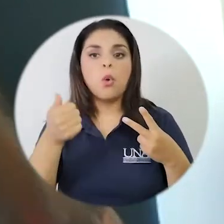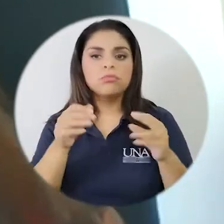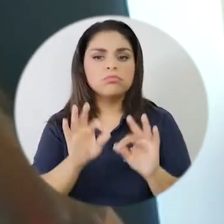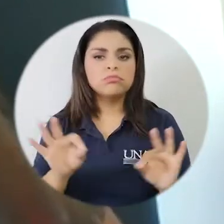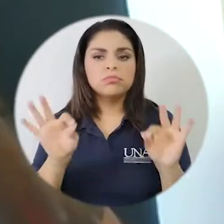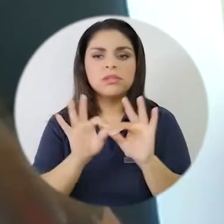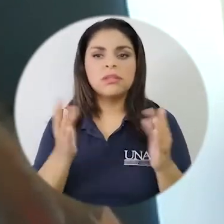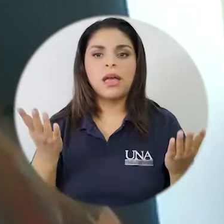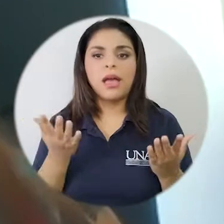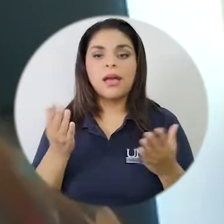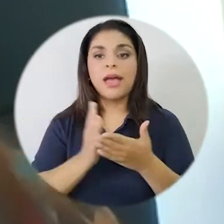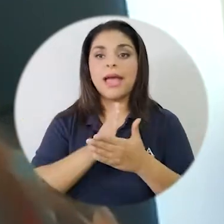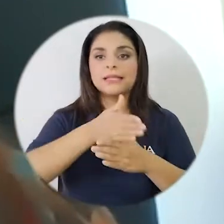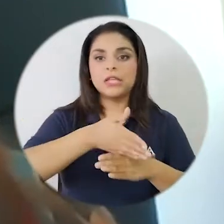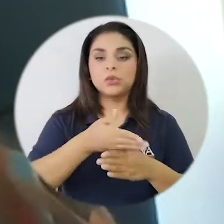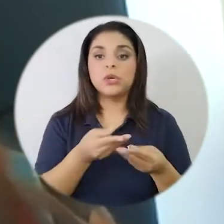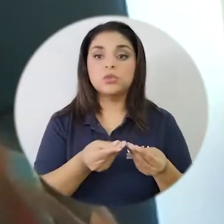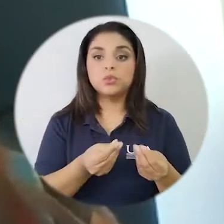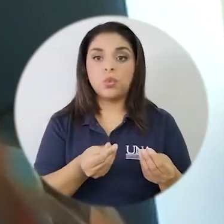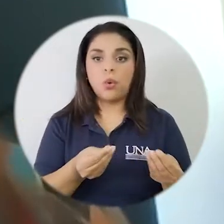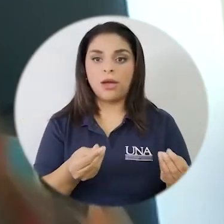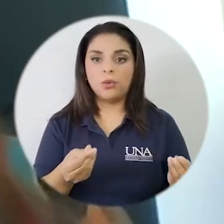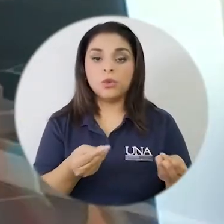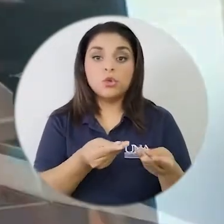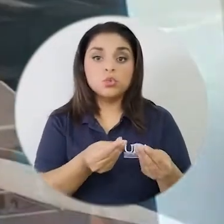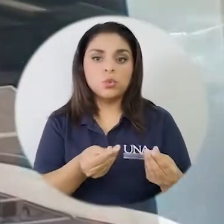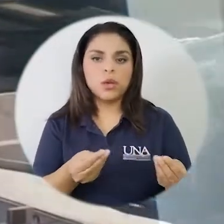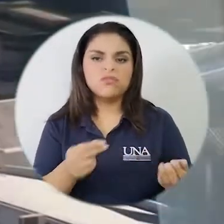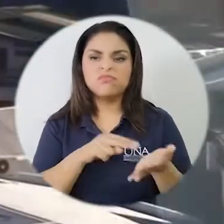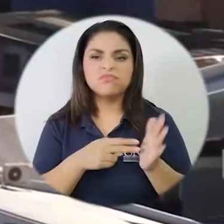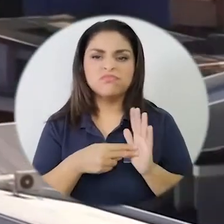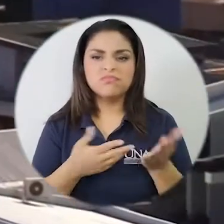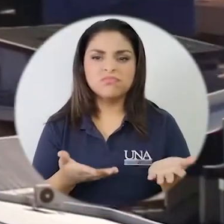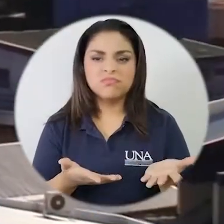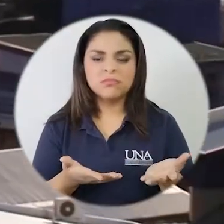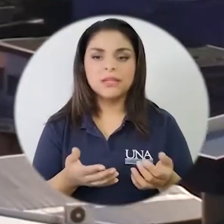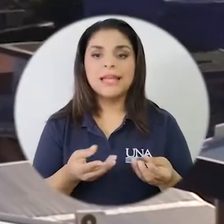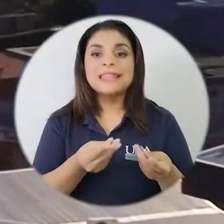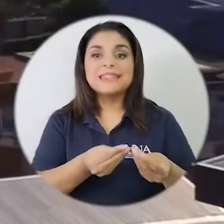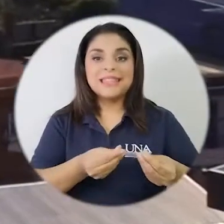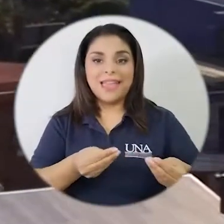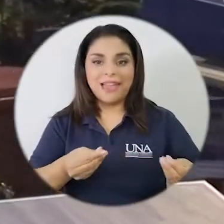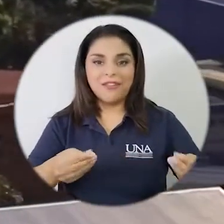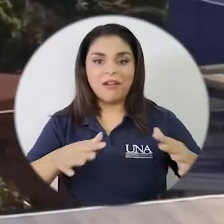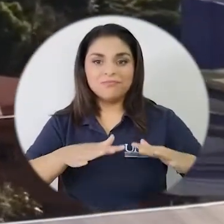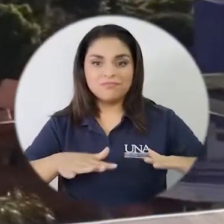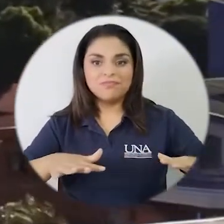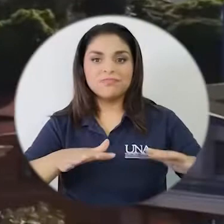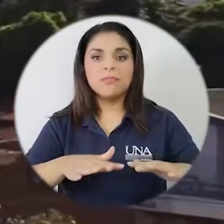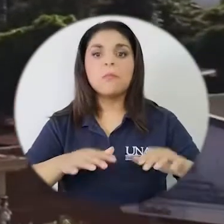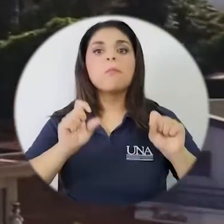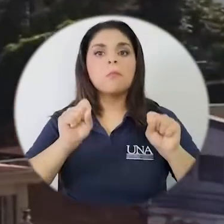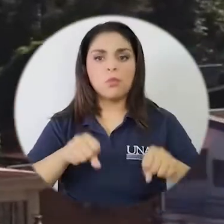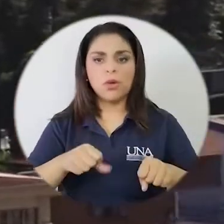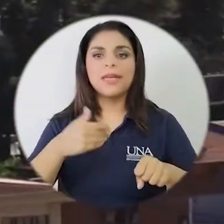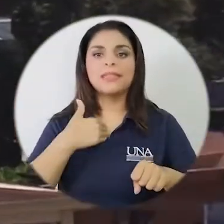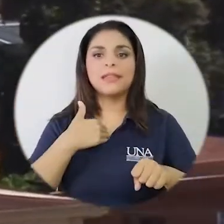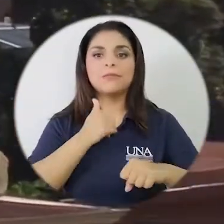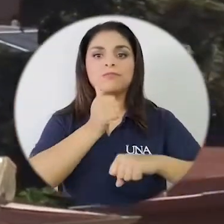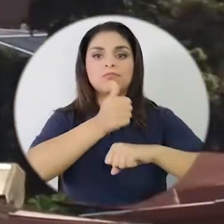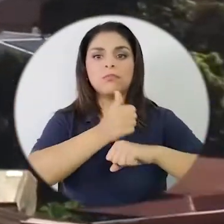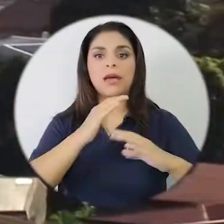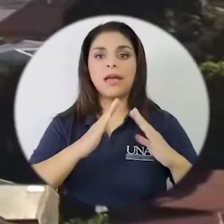importante tiene que ver con el acceso al suelo. Y por acceso al suelo me refiero a tierra disponible para poder